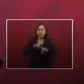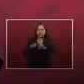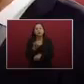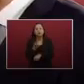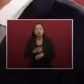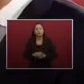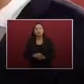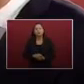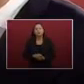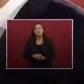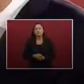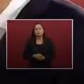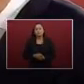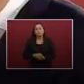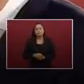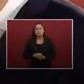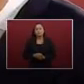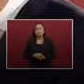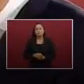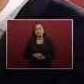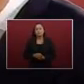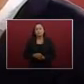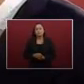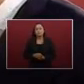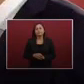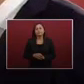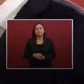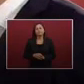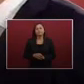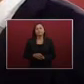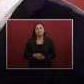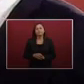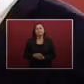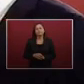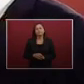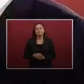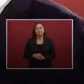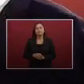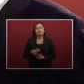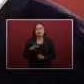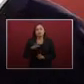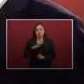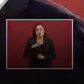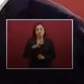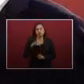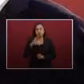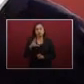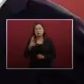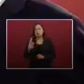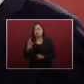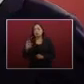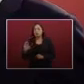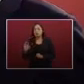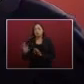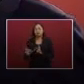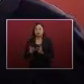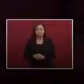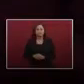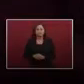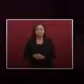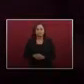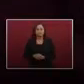porque hay un buen desempeño de la Comisión Federal de